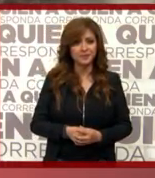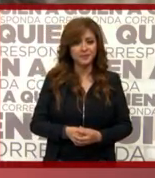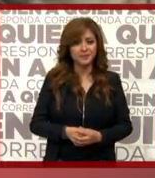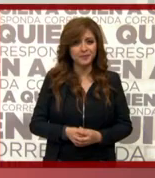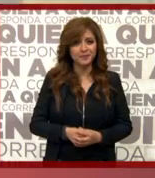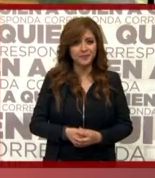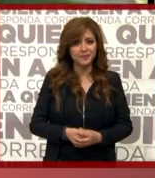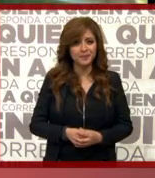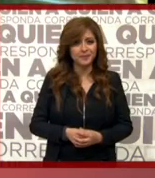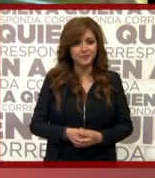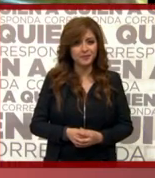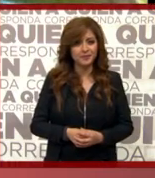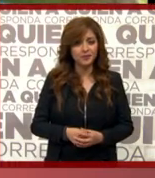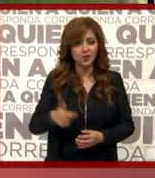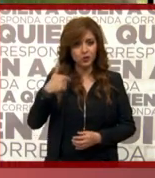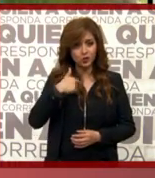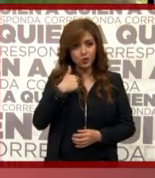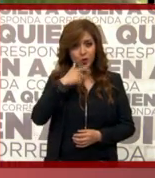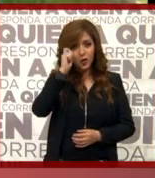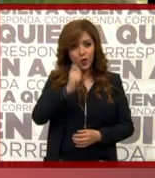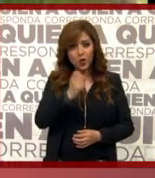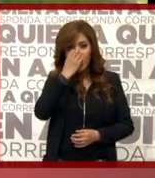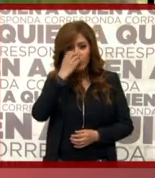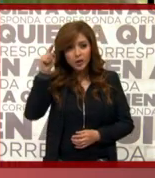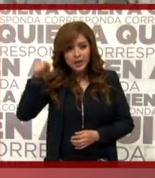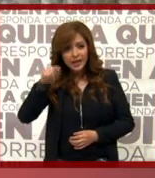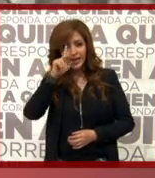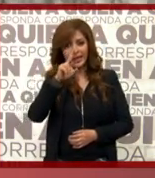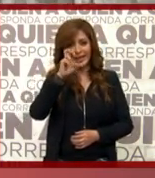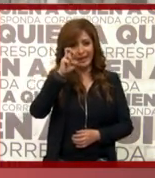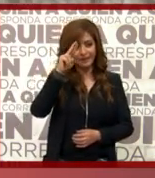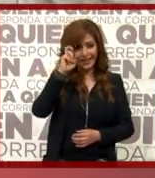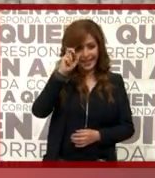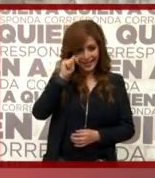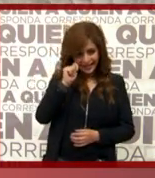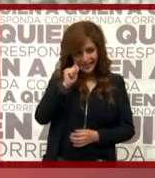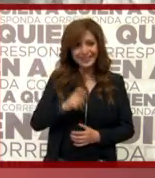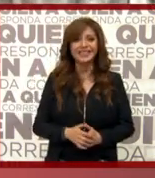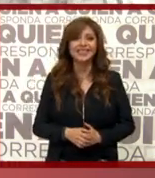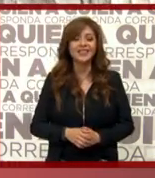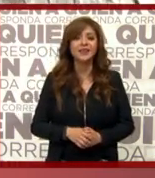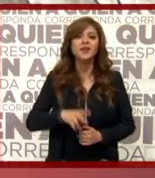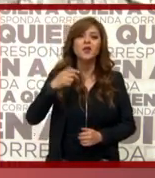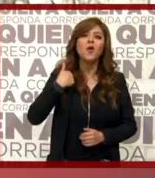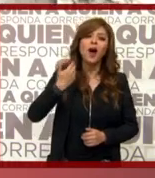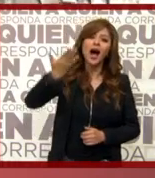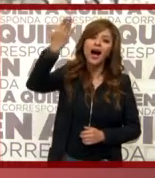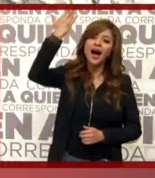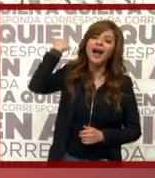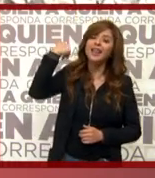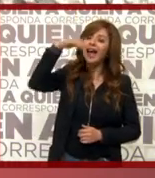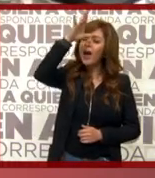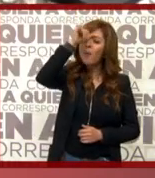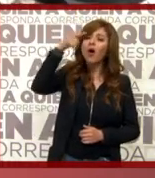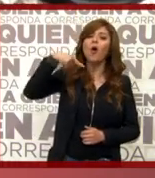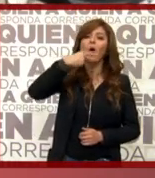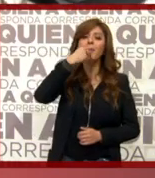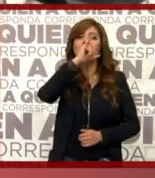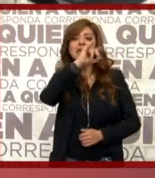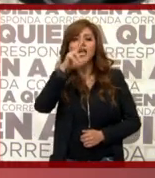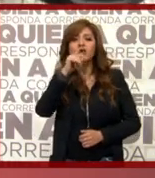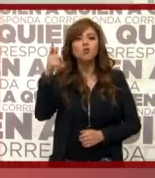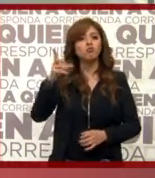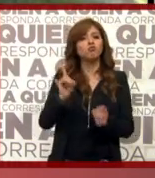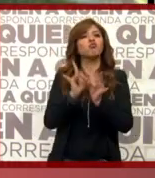soy Bernardo y soy el oso de revenant El renacido Uy me acuerdo bien cuando ñeru me hizo la